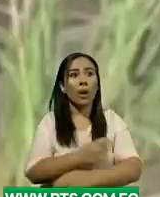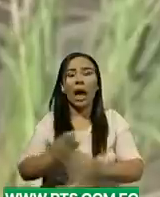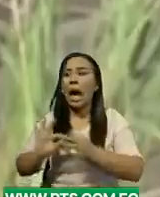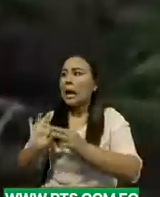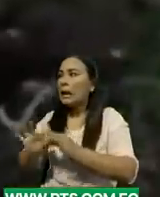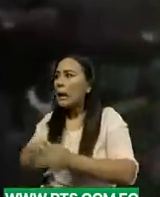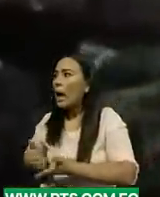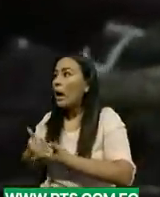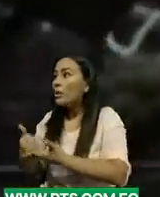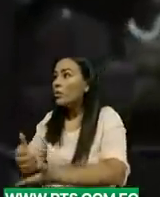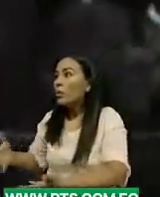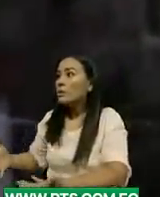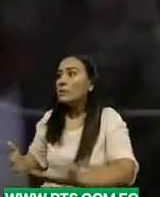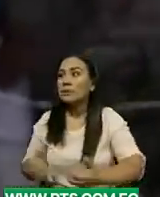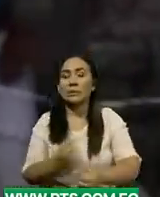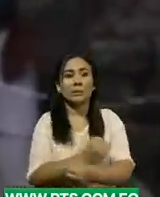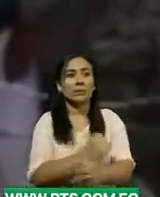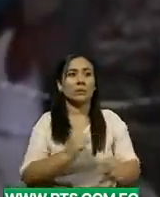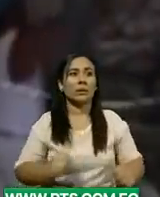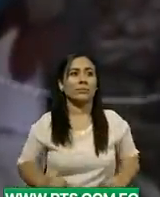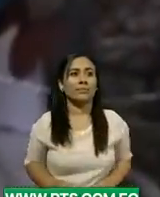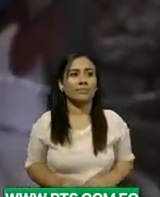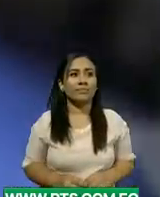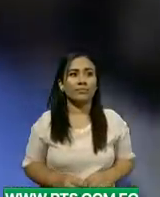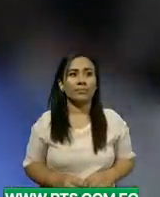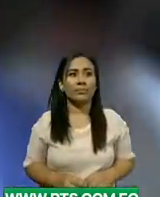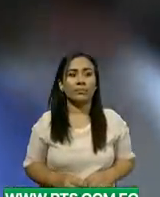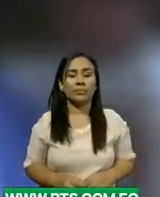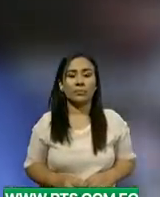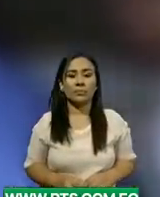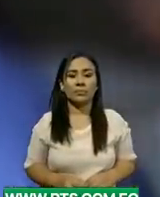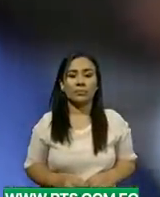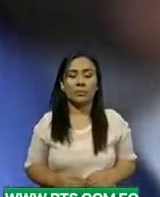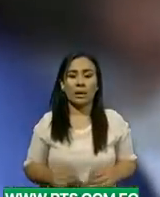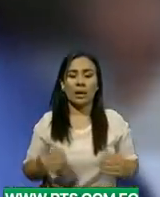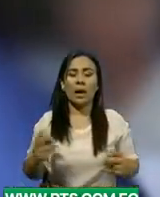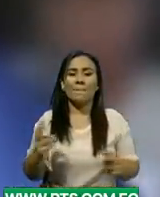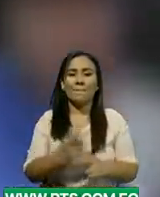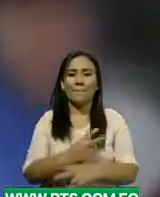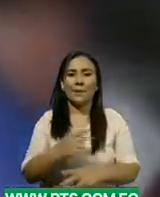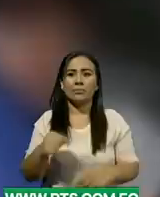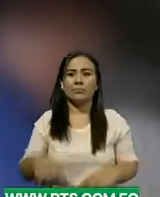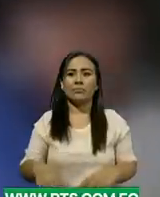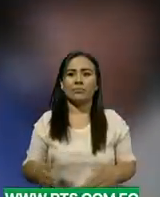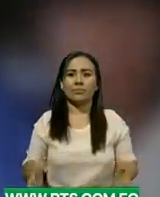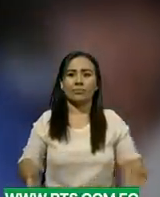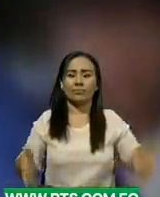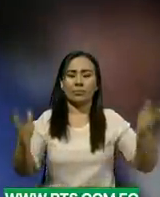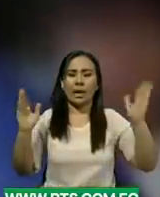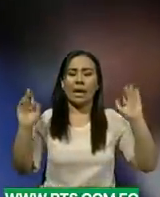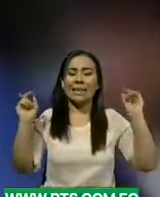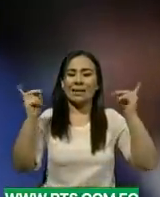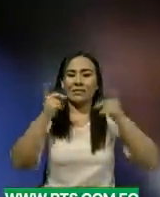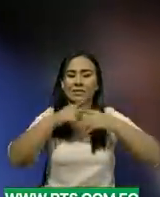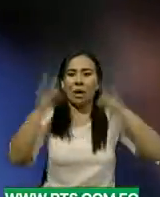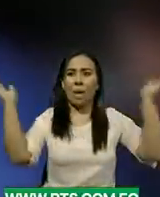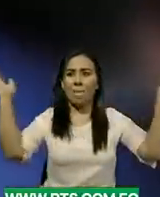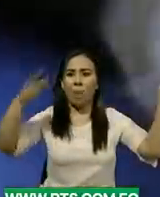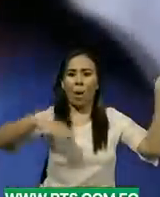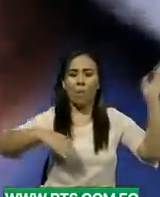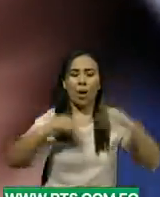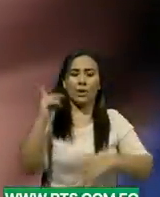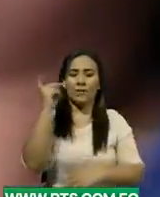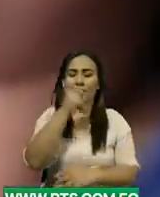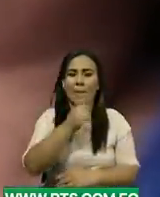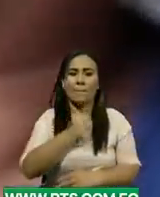el rescate. Pues lo que pasa es que los señores de arriba se les avisó porque ese desbordo estaba peligroso, que se iba a venir encima, pero